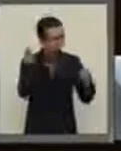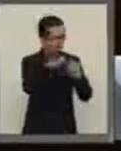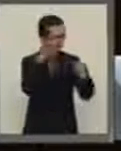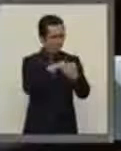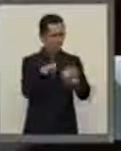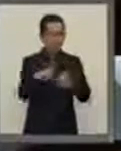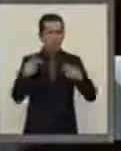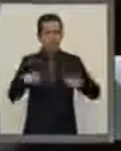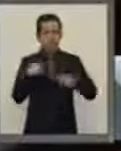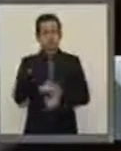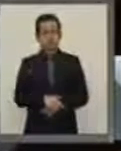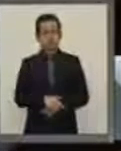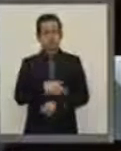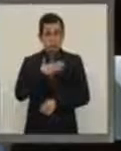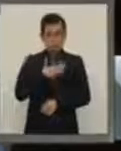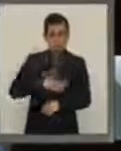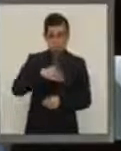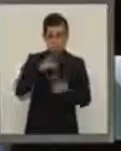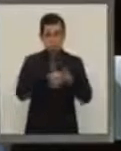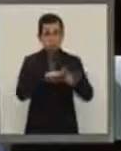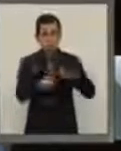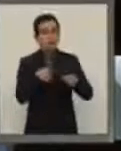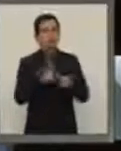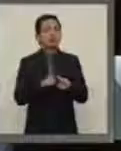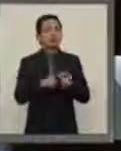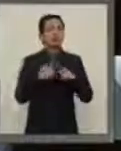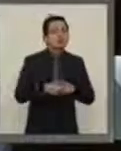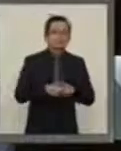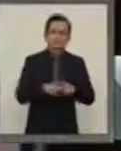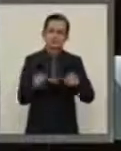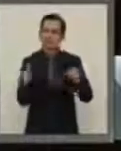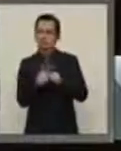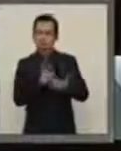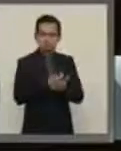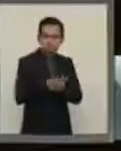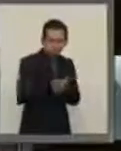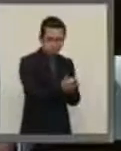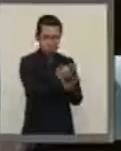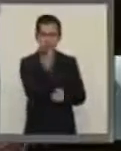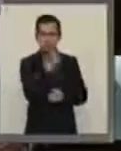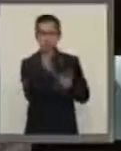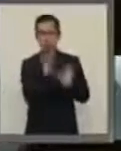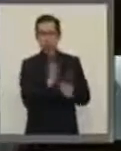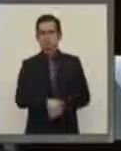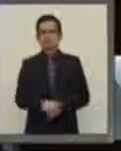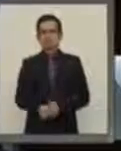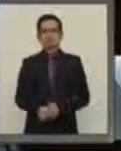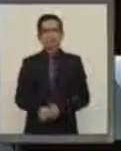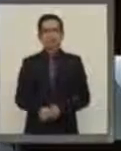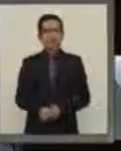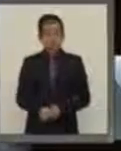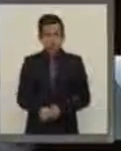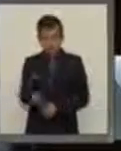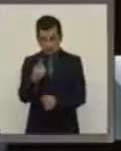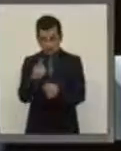empieza por salarios dignos y bien remunerados para los trabajadores. Y aquellos que piden tiempo, yo les diría, suban